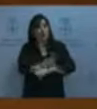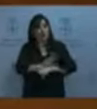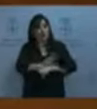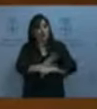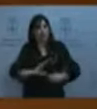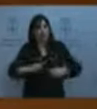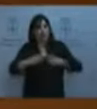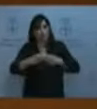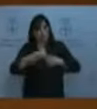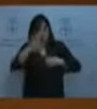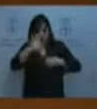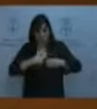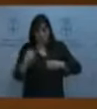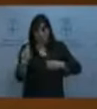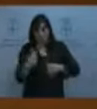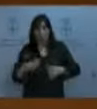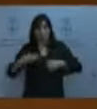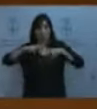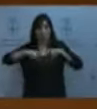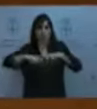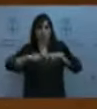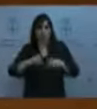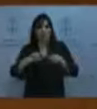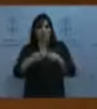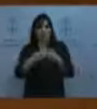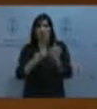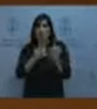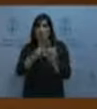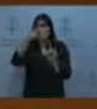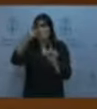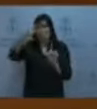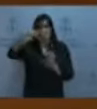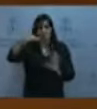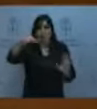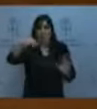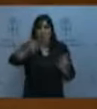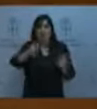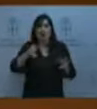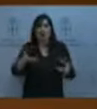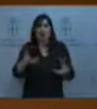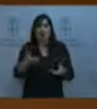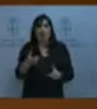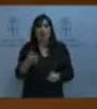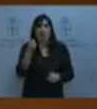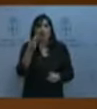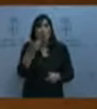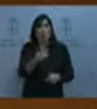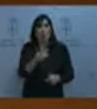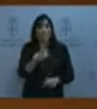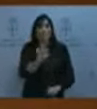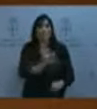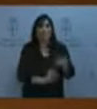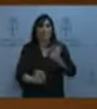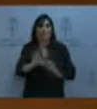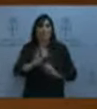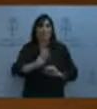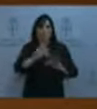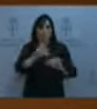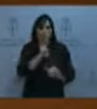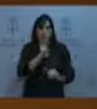un único asunto sobre la mesa, que son las cuotas y su distribución. Consecuencia de esa reunión, es verdad